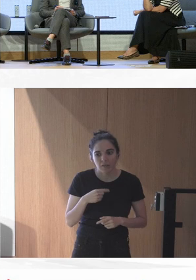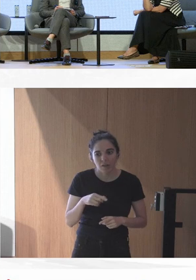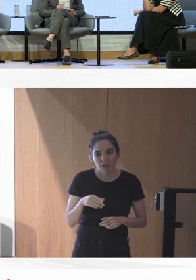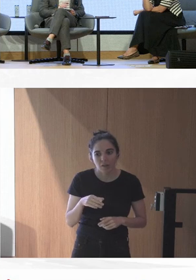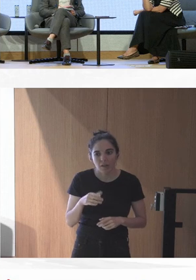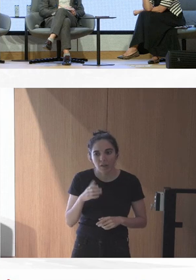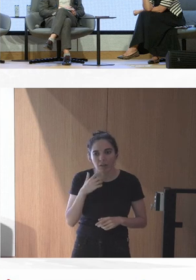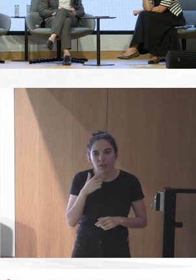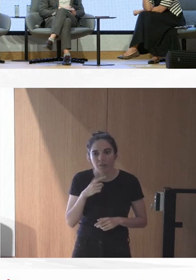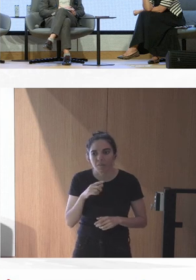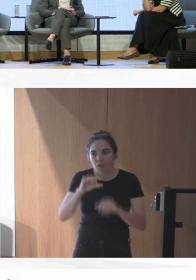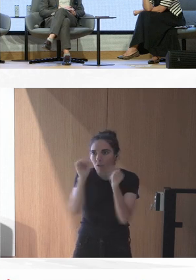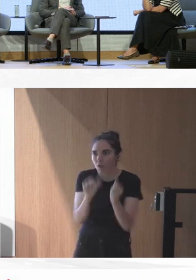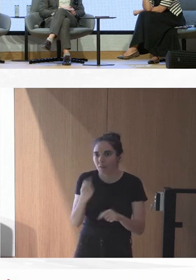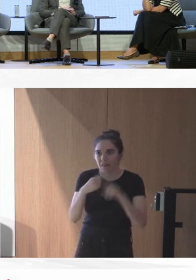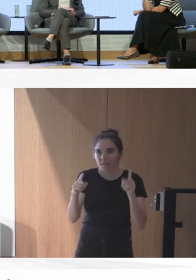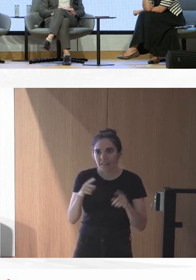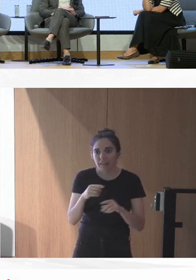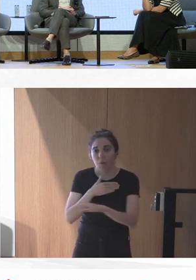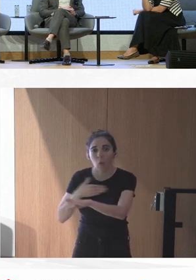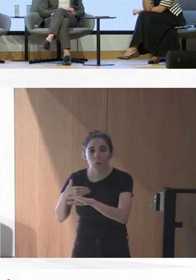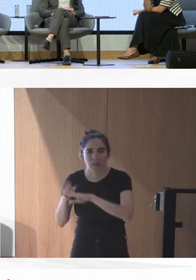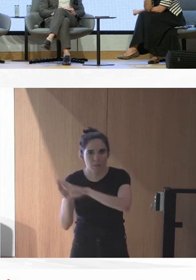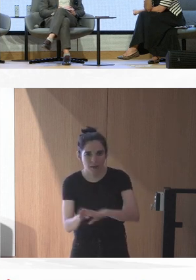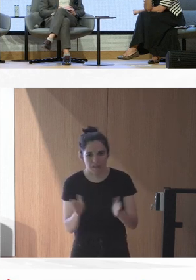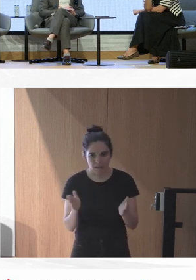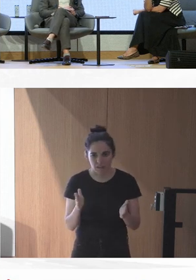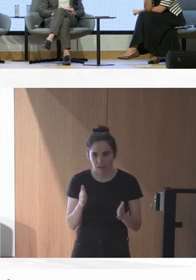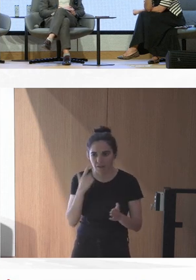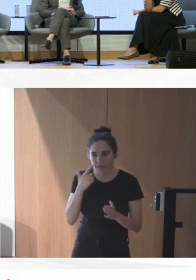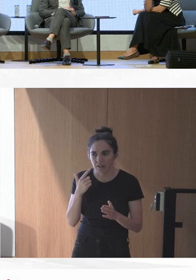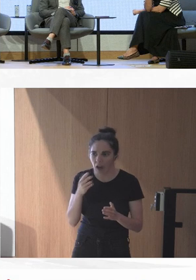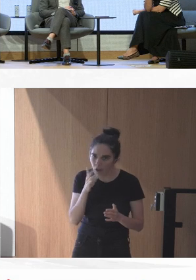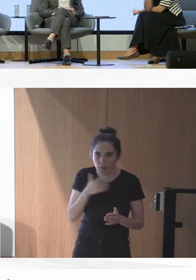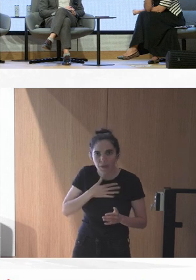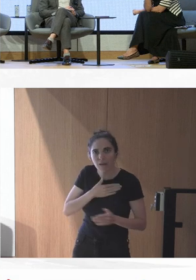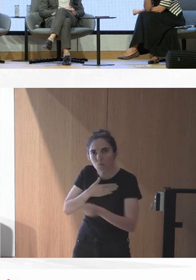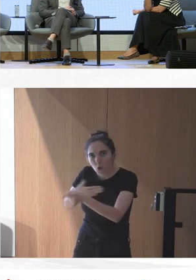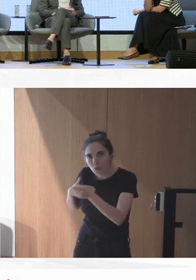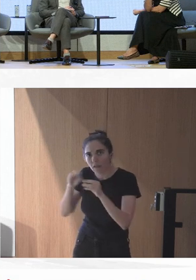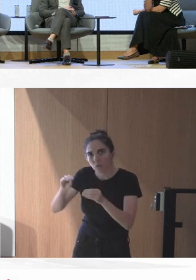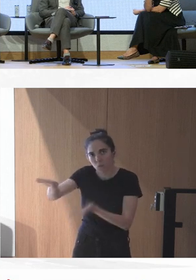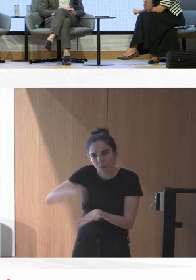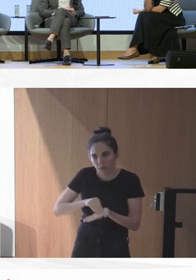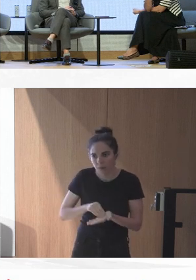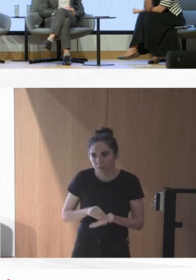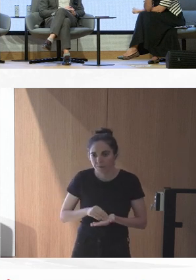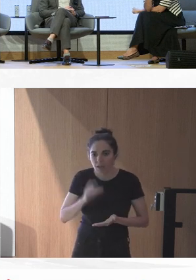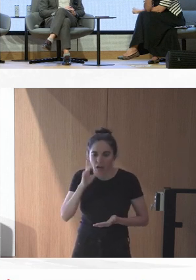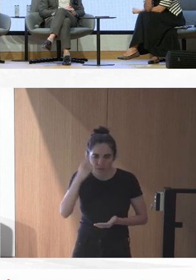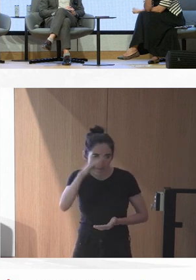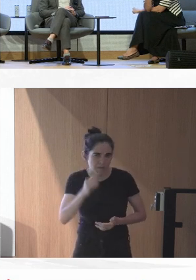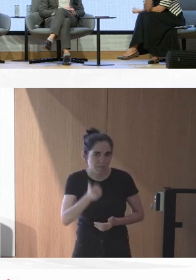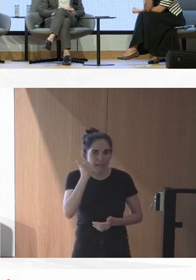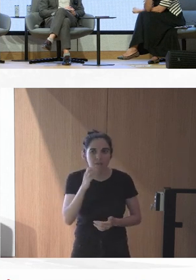la sustitución de la voluntad de las personas, sino que en definitiva considerar su voluntad. Y eso ya sabemos un poco más porque han habido grandes reformas a nivel